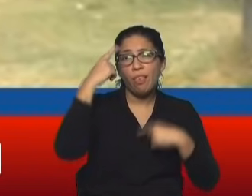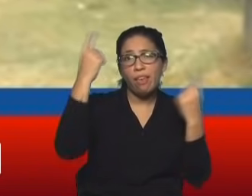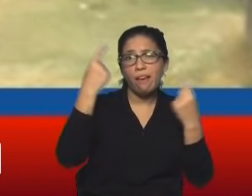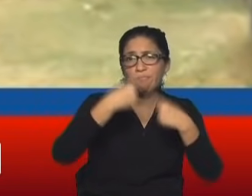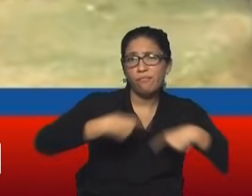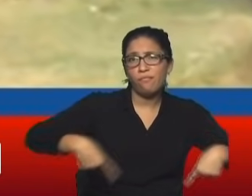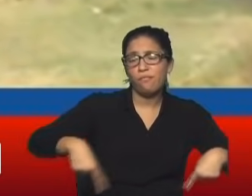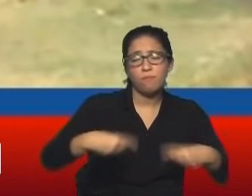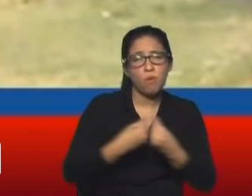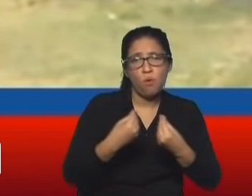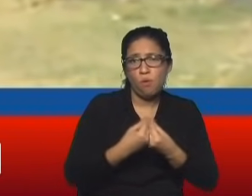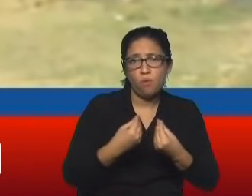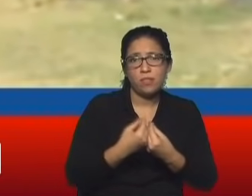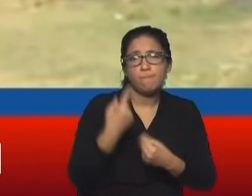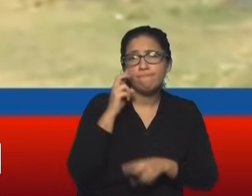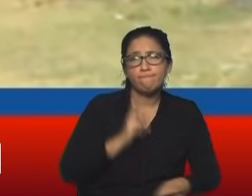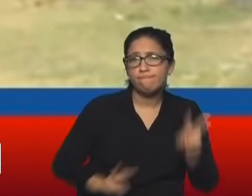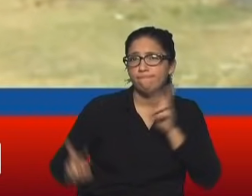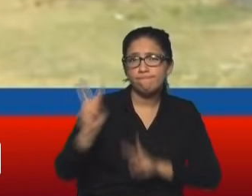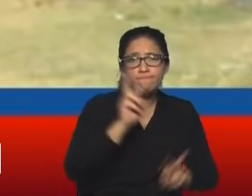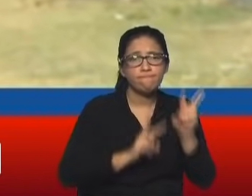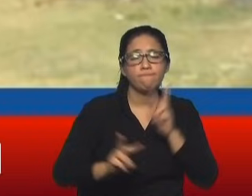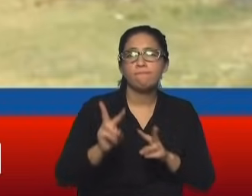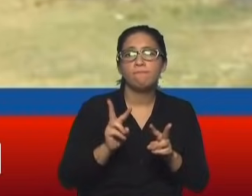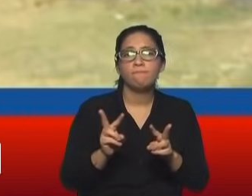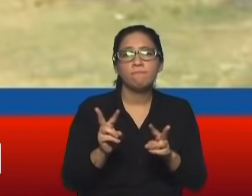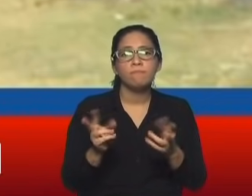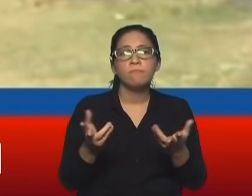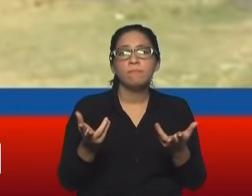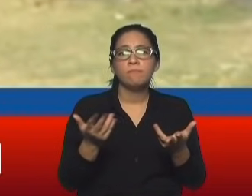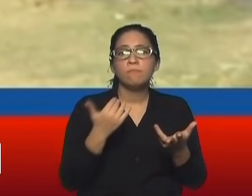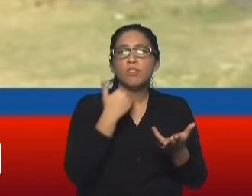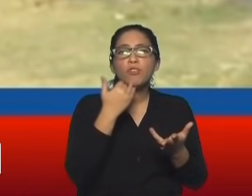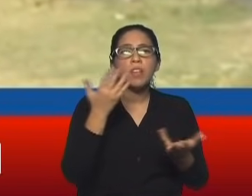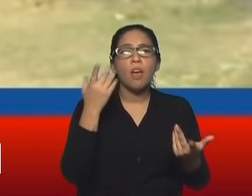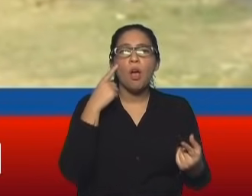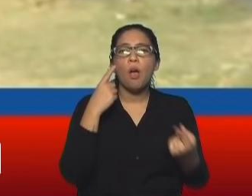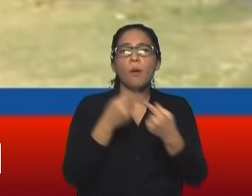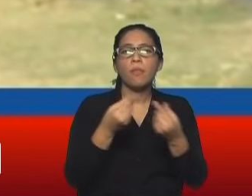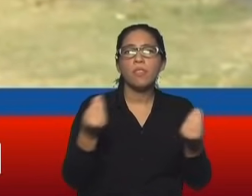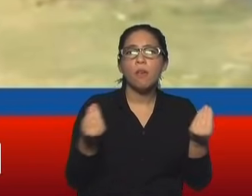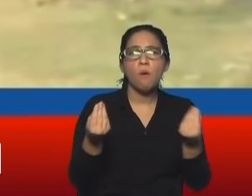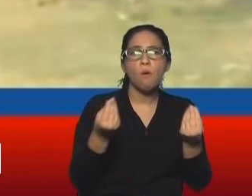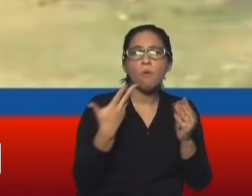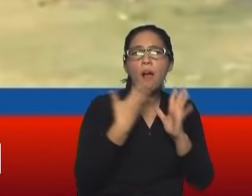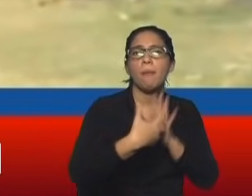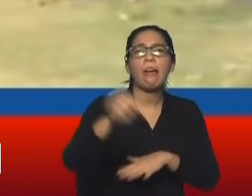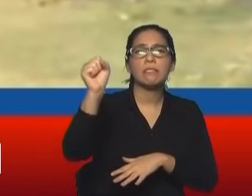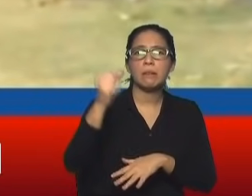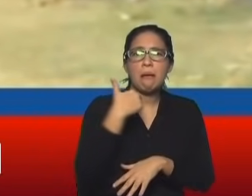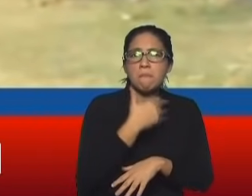nada. La estamos buscando, no sé por qué o con qué intenciones se llevaron a mi hija,